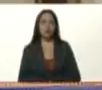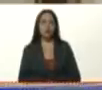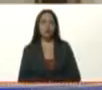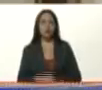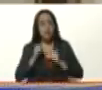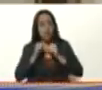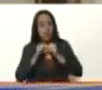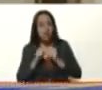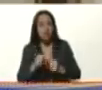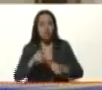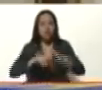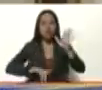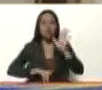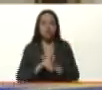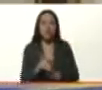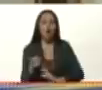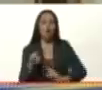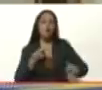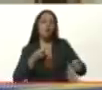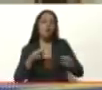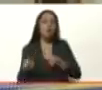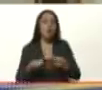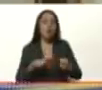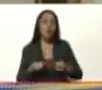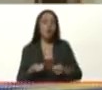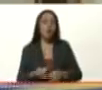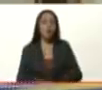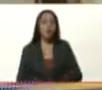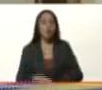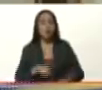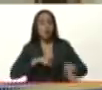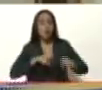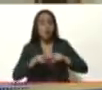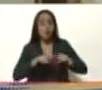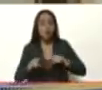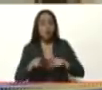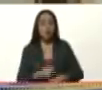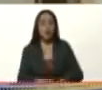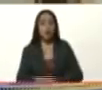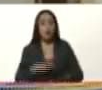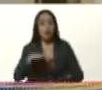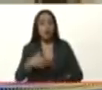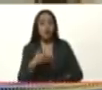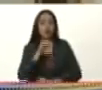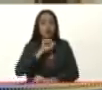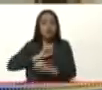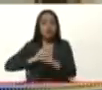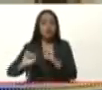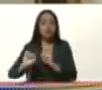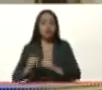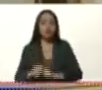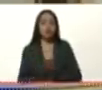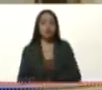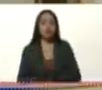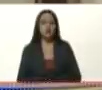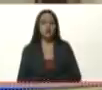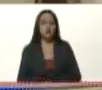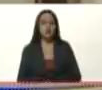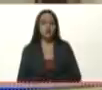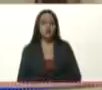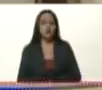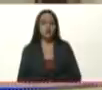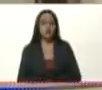dolorosamente alarmante. En Italia, en España han declarado estado de alarma el día de hoy. En